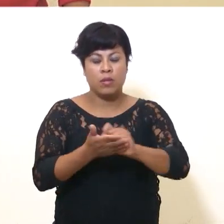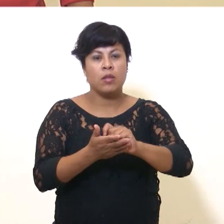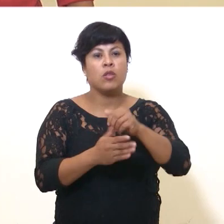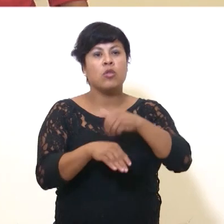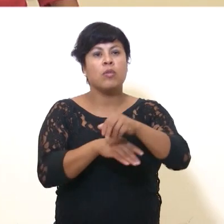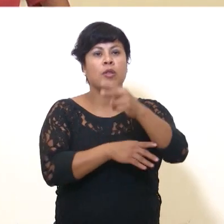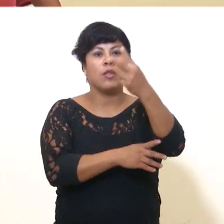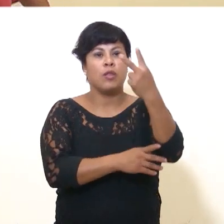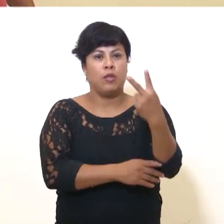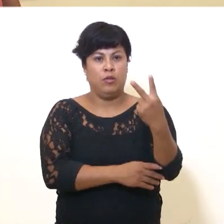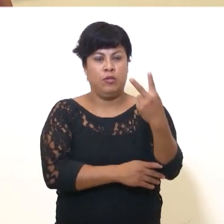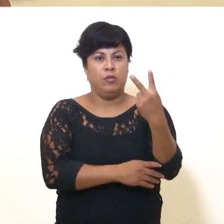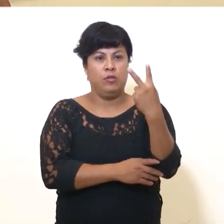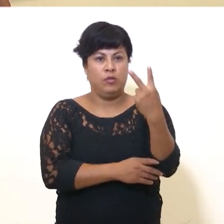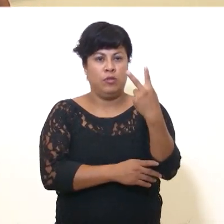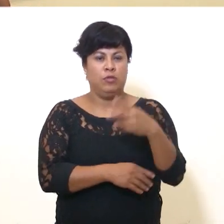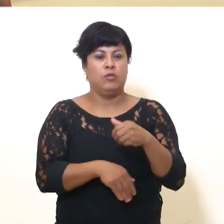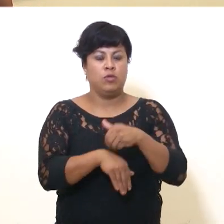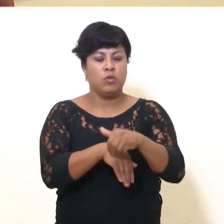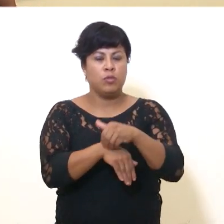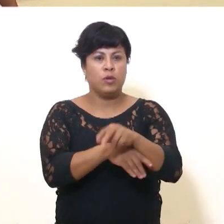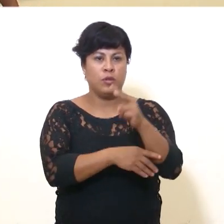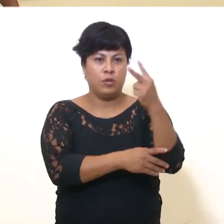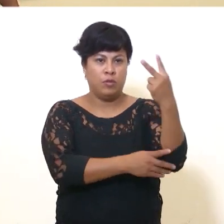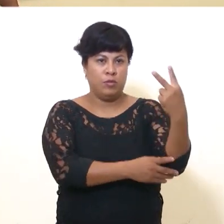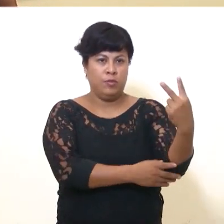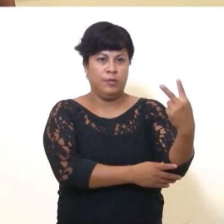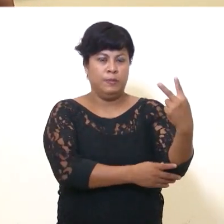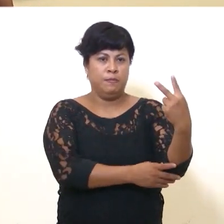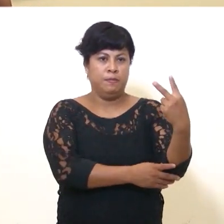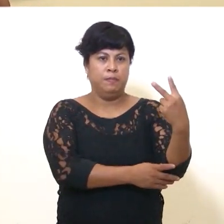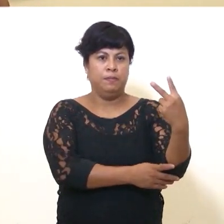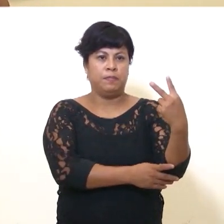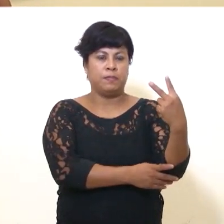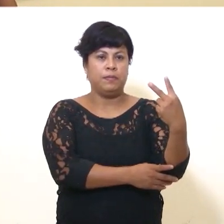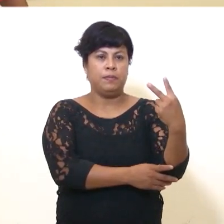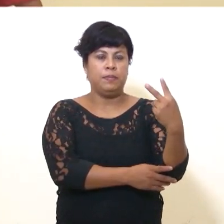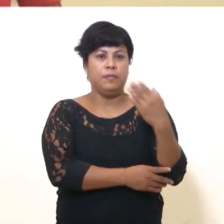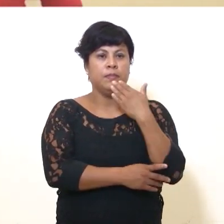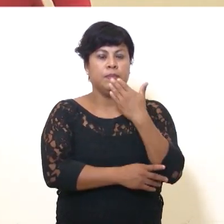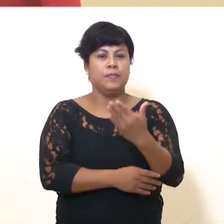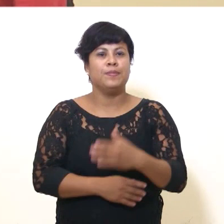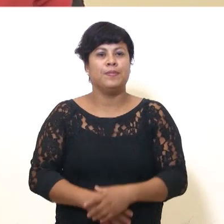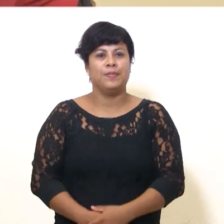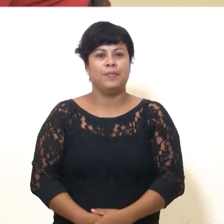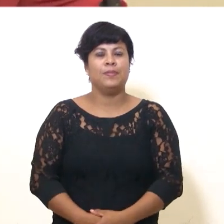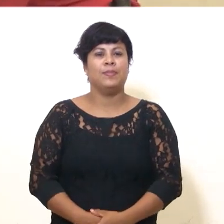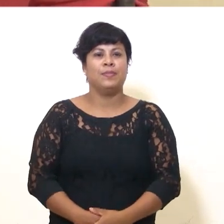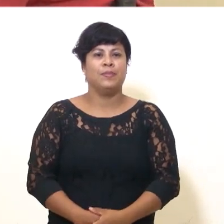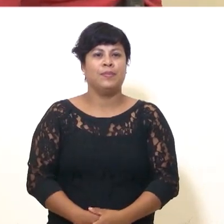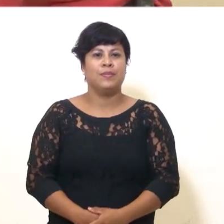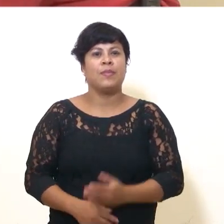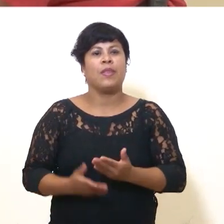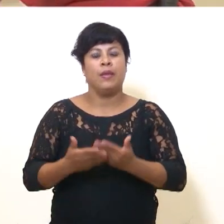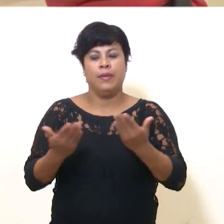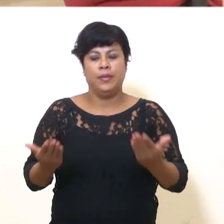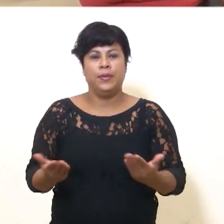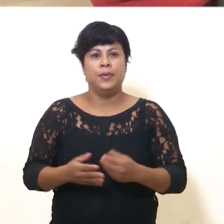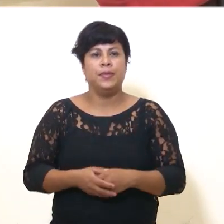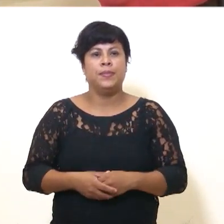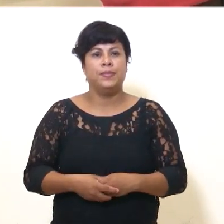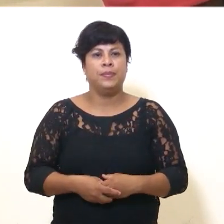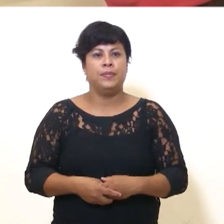así, 2. Con mis deditos serían 2. Bien.